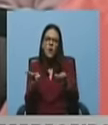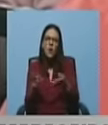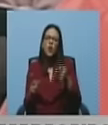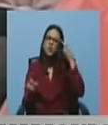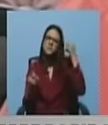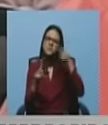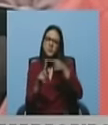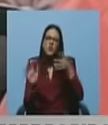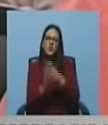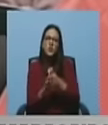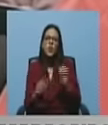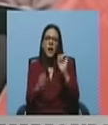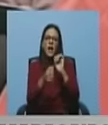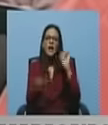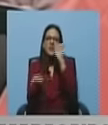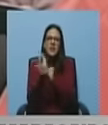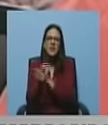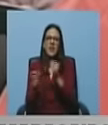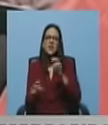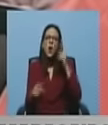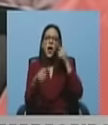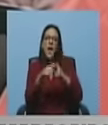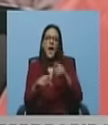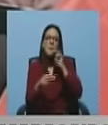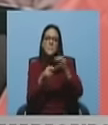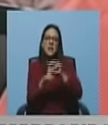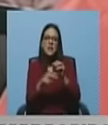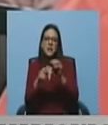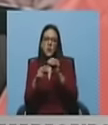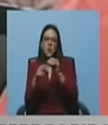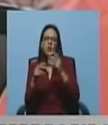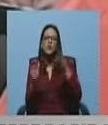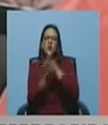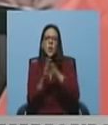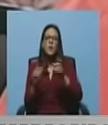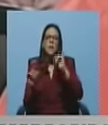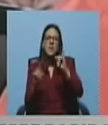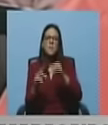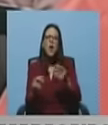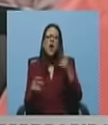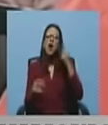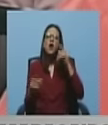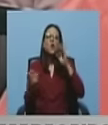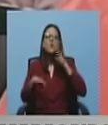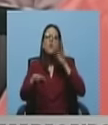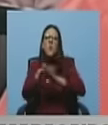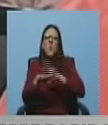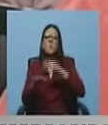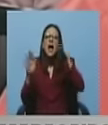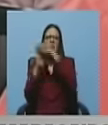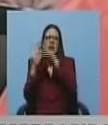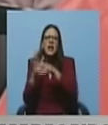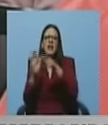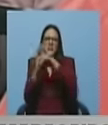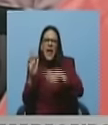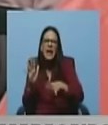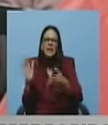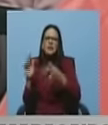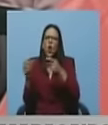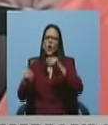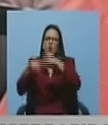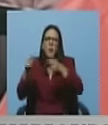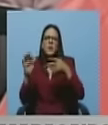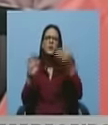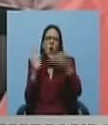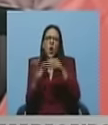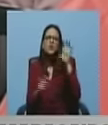sobre la detención del exministro de Petróleo, Pedro Tellechea, por la comisión de graves delitos que atentan contra los más altos intereses